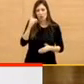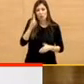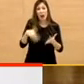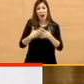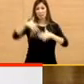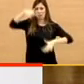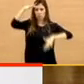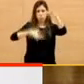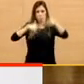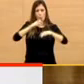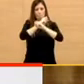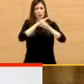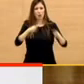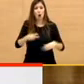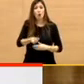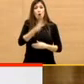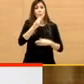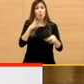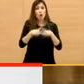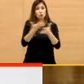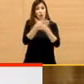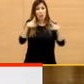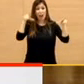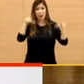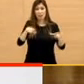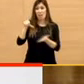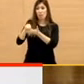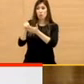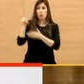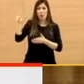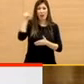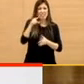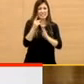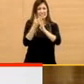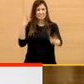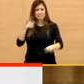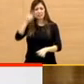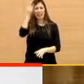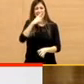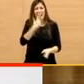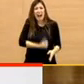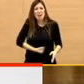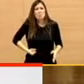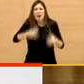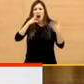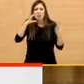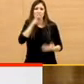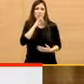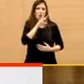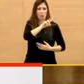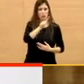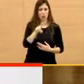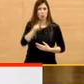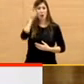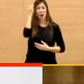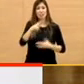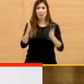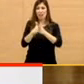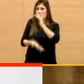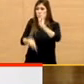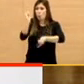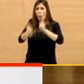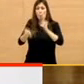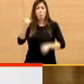sociales por todas nuestras ciudades, gente pasando hambre en pleno siglo XXI, gente perdiendo sus viviendas. Ese suelo que muchos